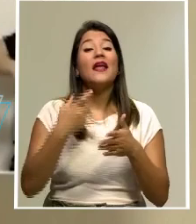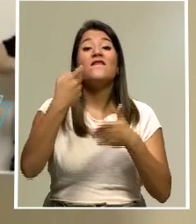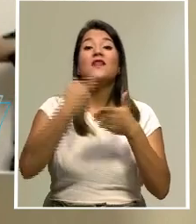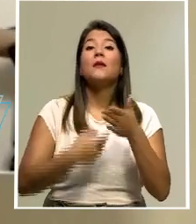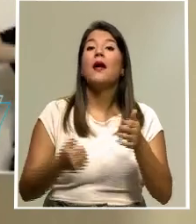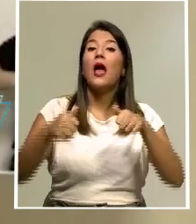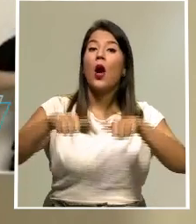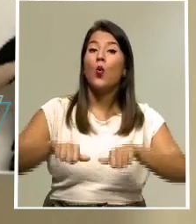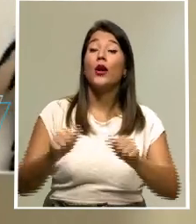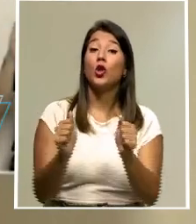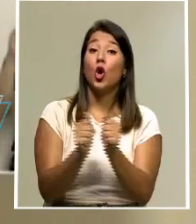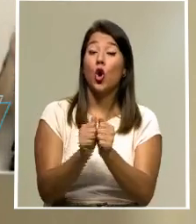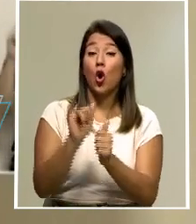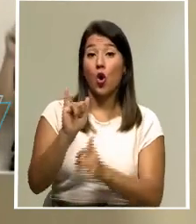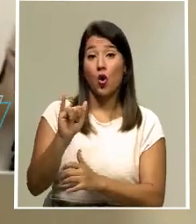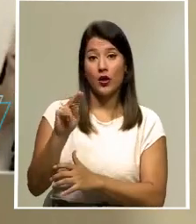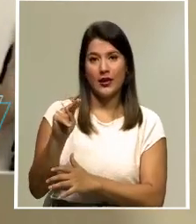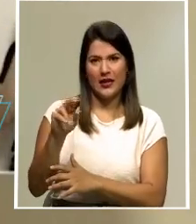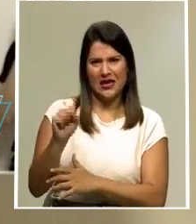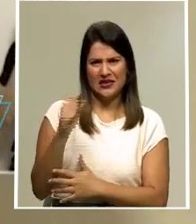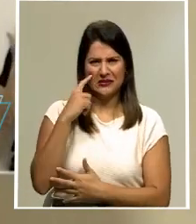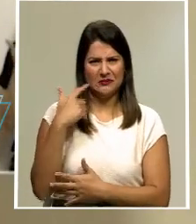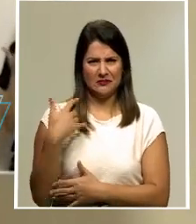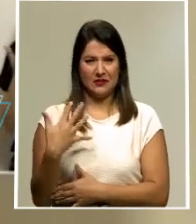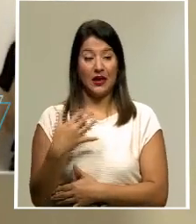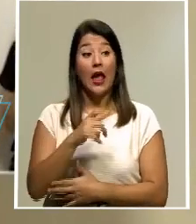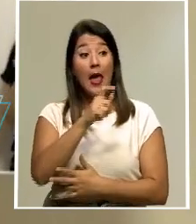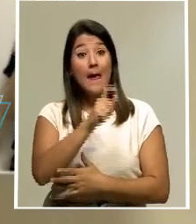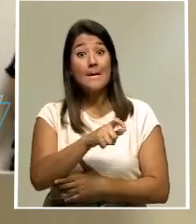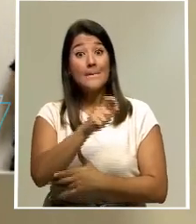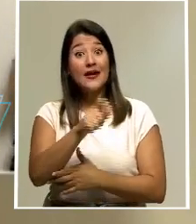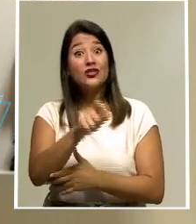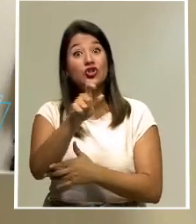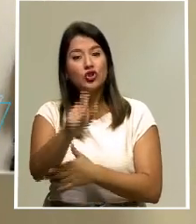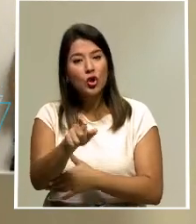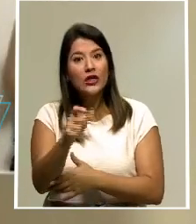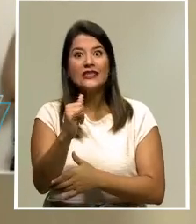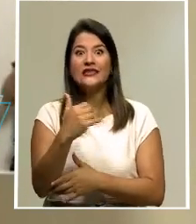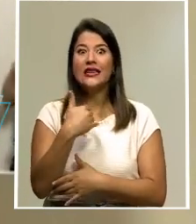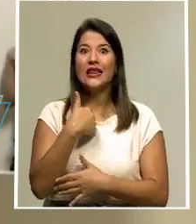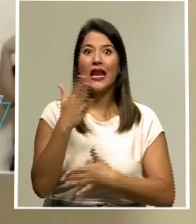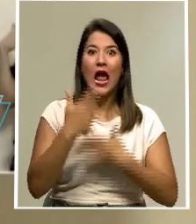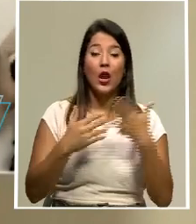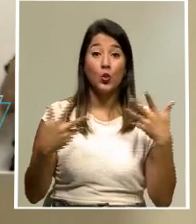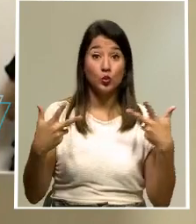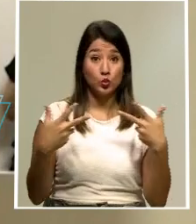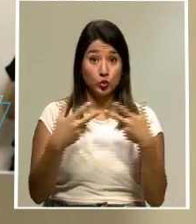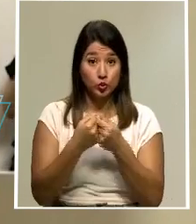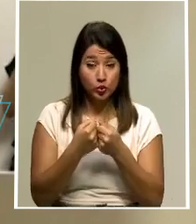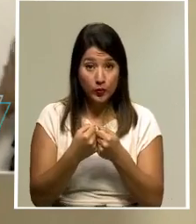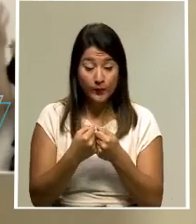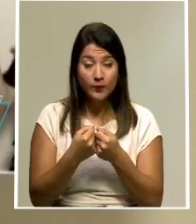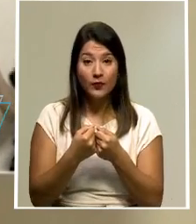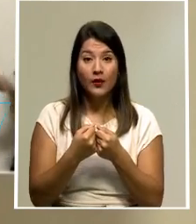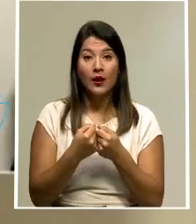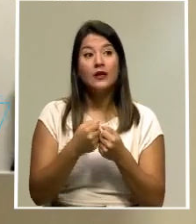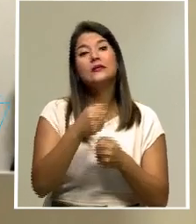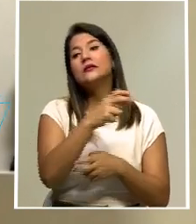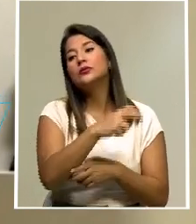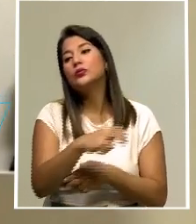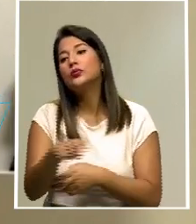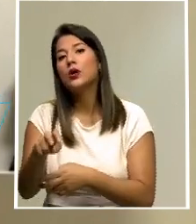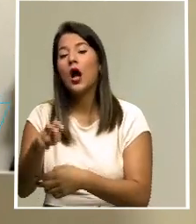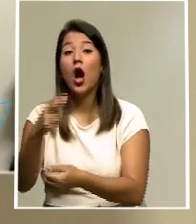INSS para que los pacientes que son víctimas de un accidente de tránsito, que llegan al Hospital